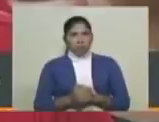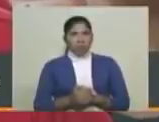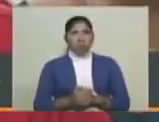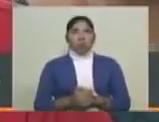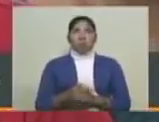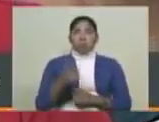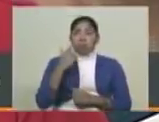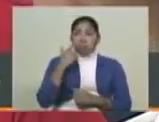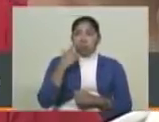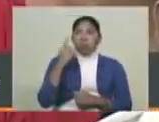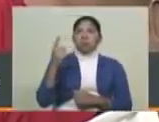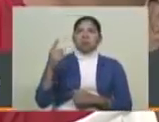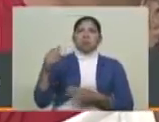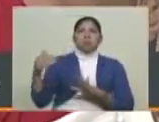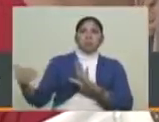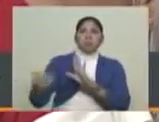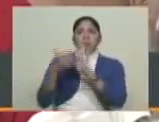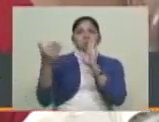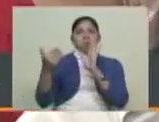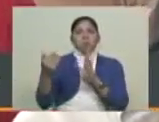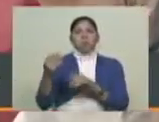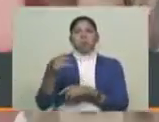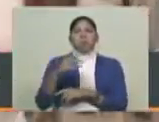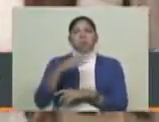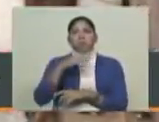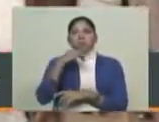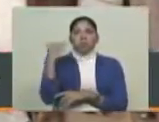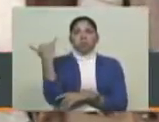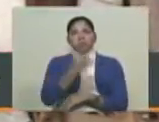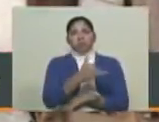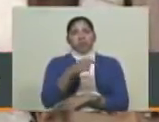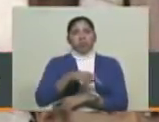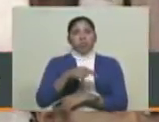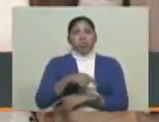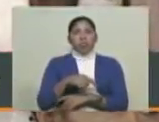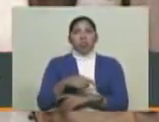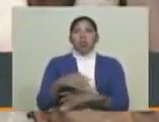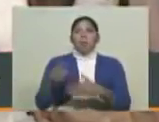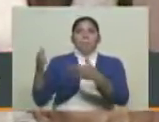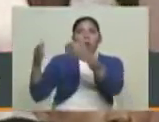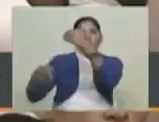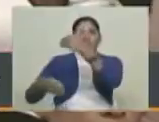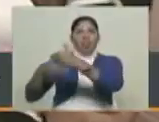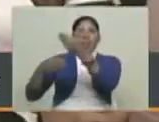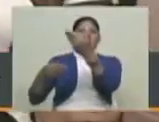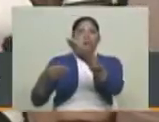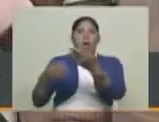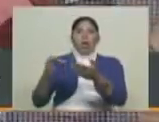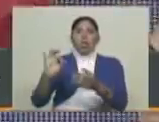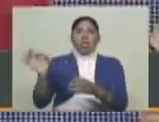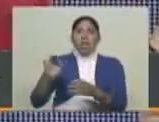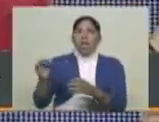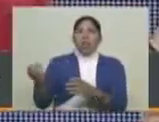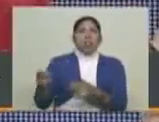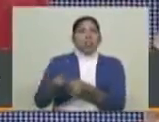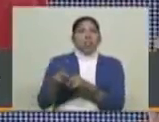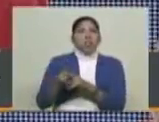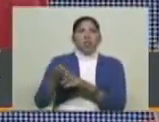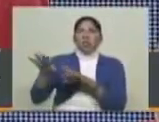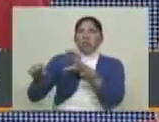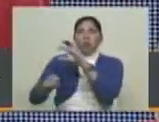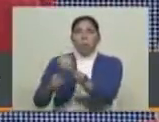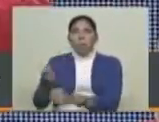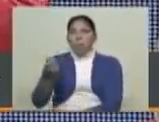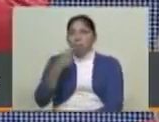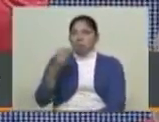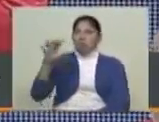meten bloqueo a Venezuela, a las cuentas, no dejan que entren alimentos, no dejan que entren medicinas que es tan indispensable para